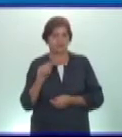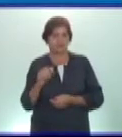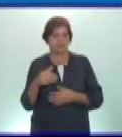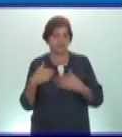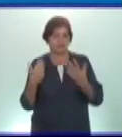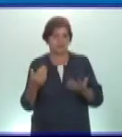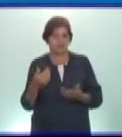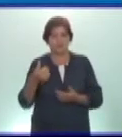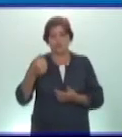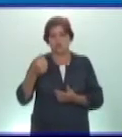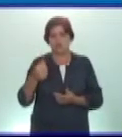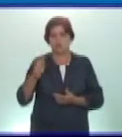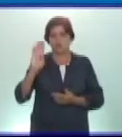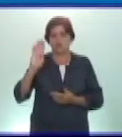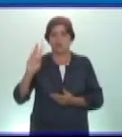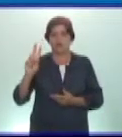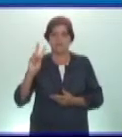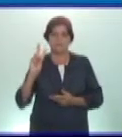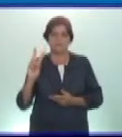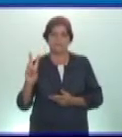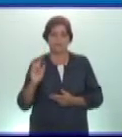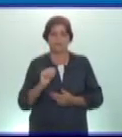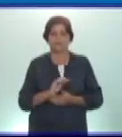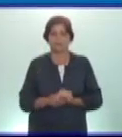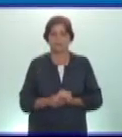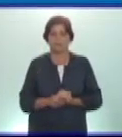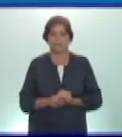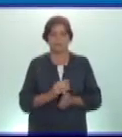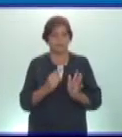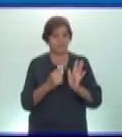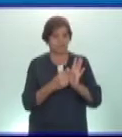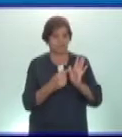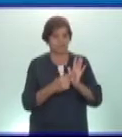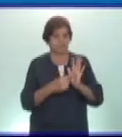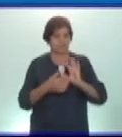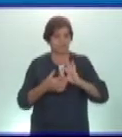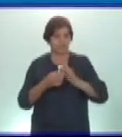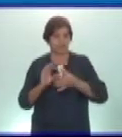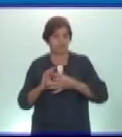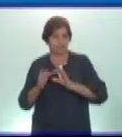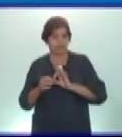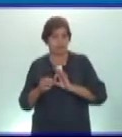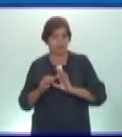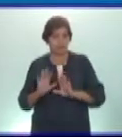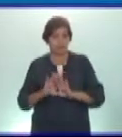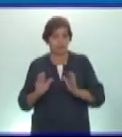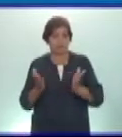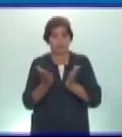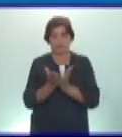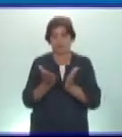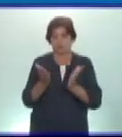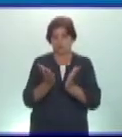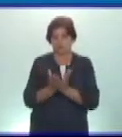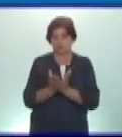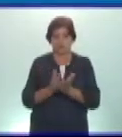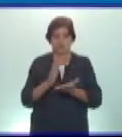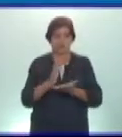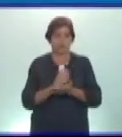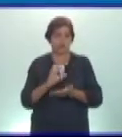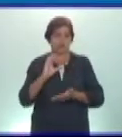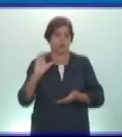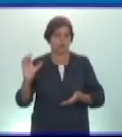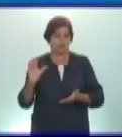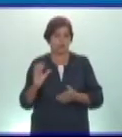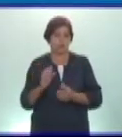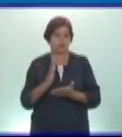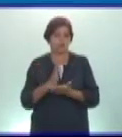presencia del adverbio, categoría gramatical que ustedes han trabajado ya en sus escuelas y en encuentros